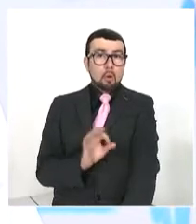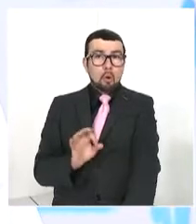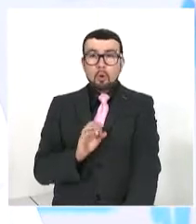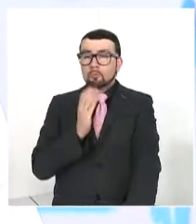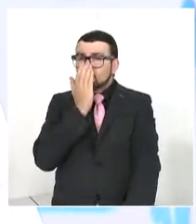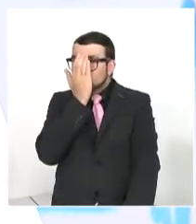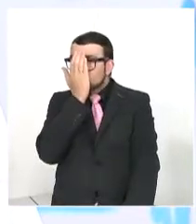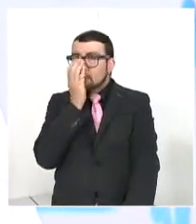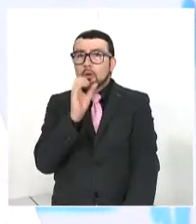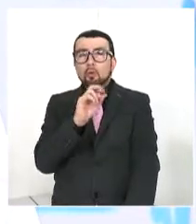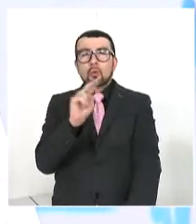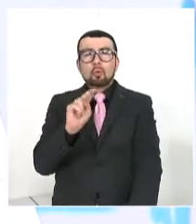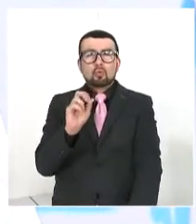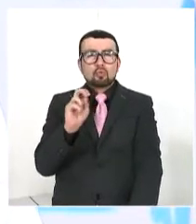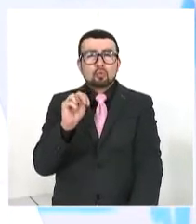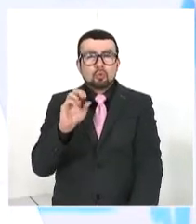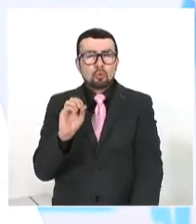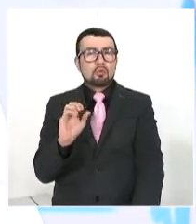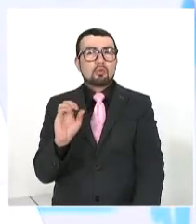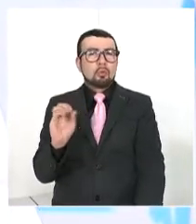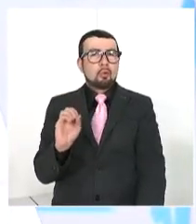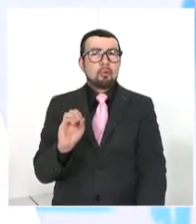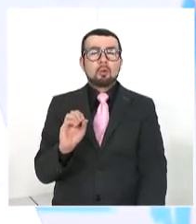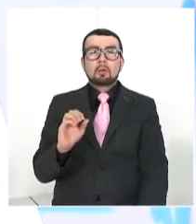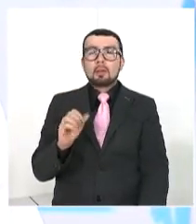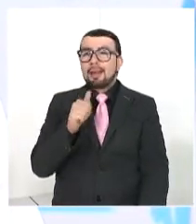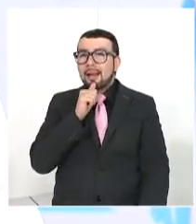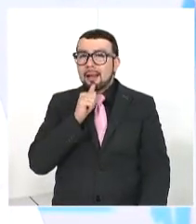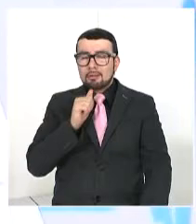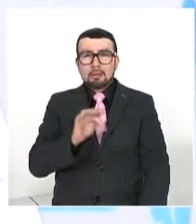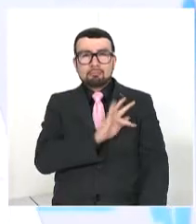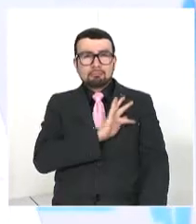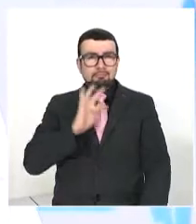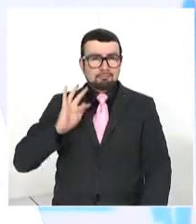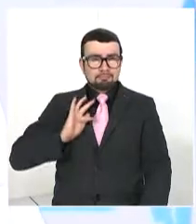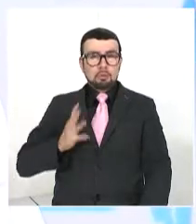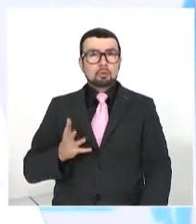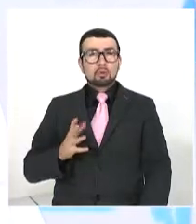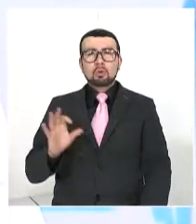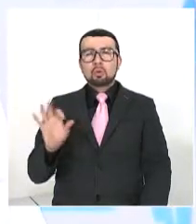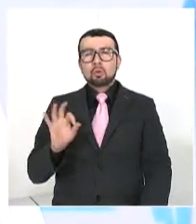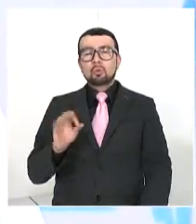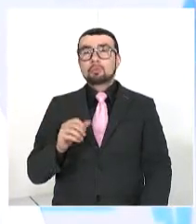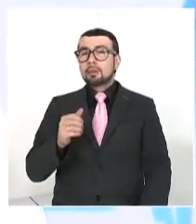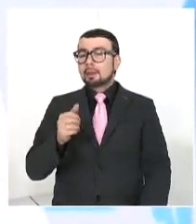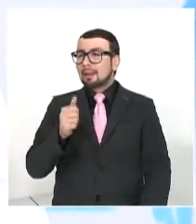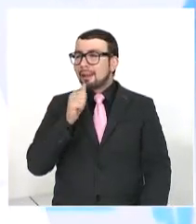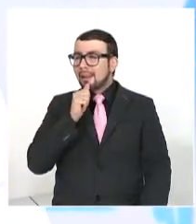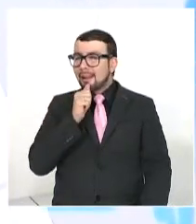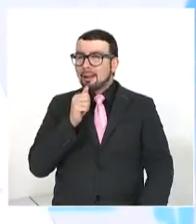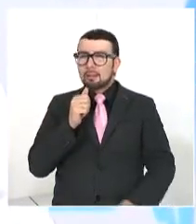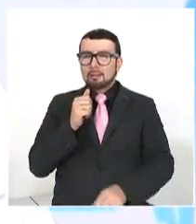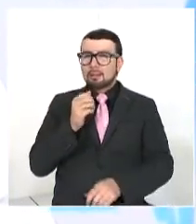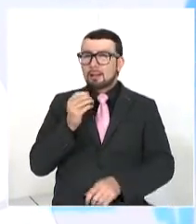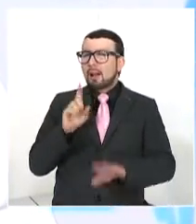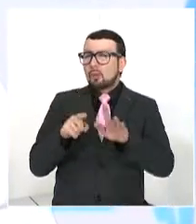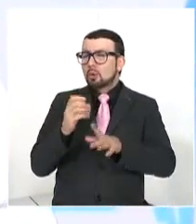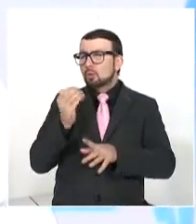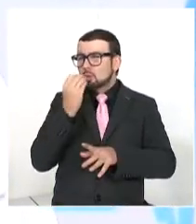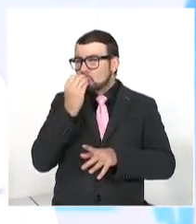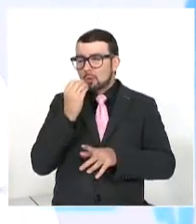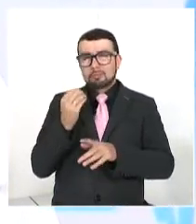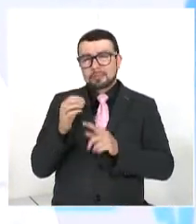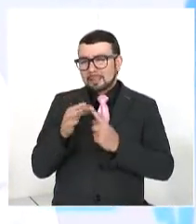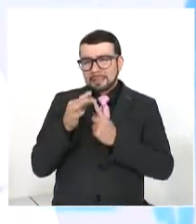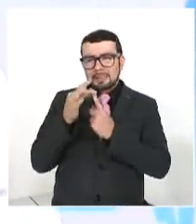de apiterapia, con hidroterapia, con geoterapia, con ayunos, con tantas cosas,